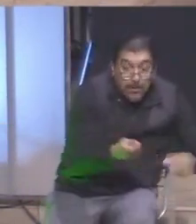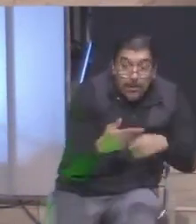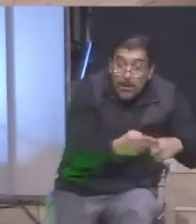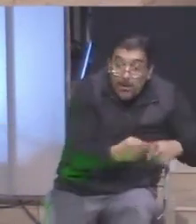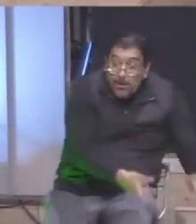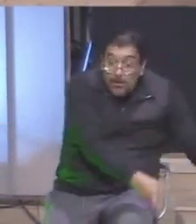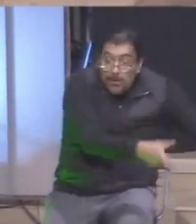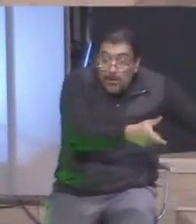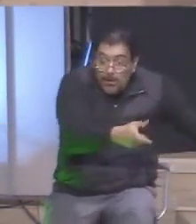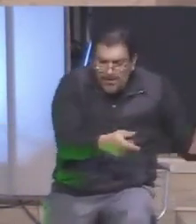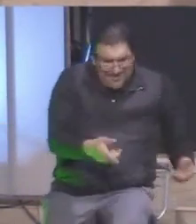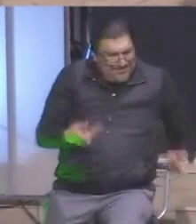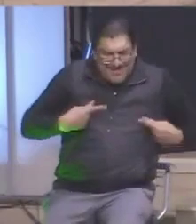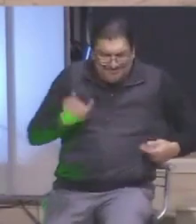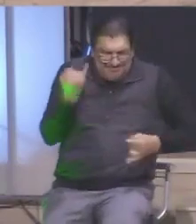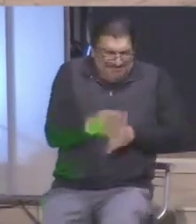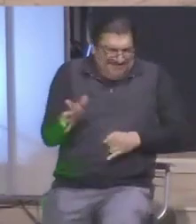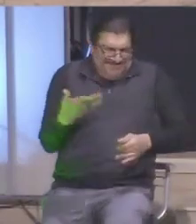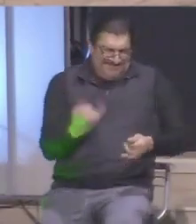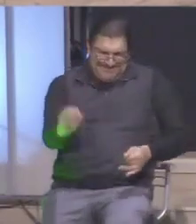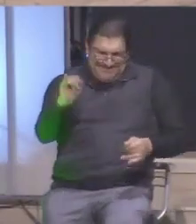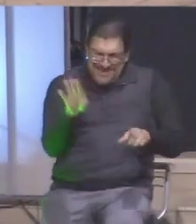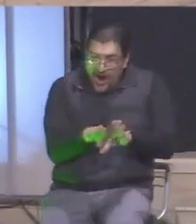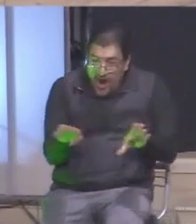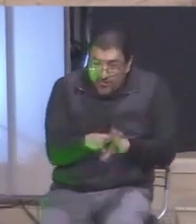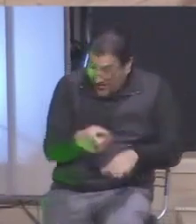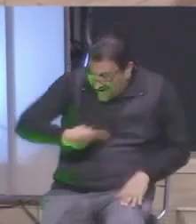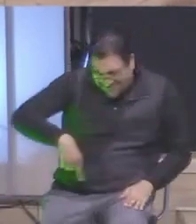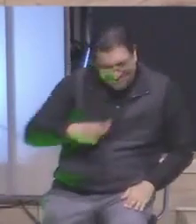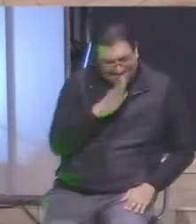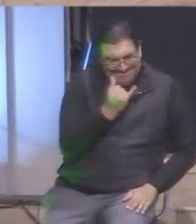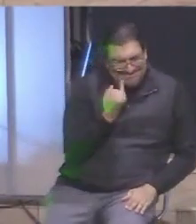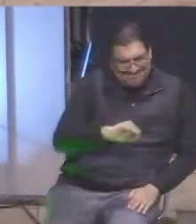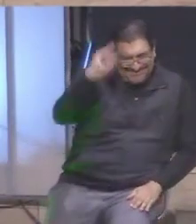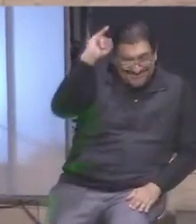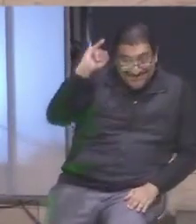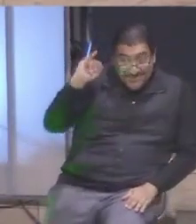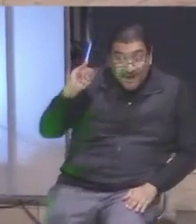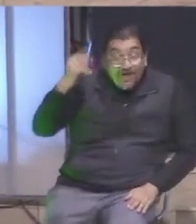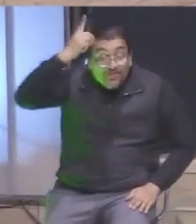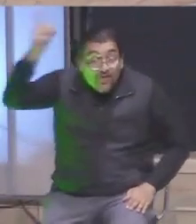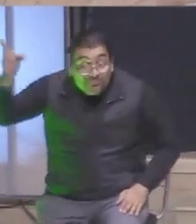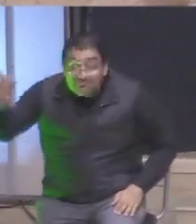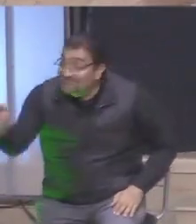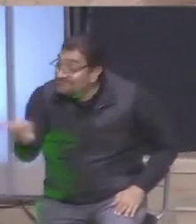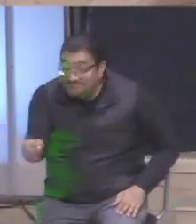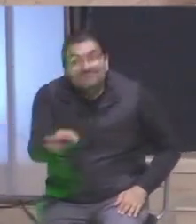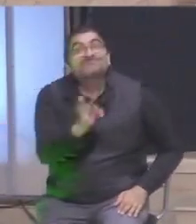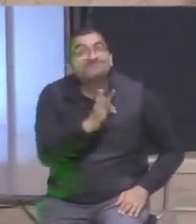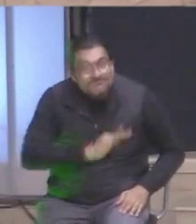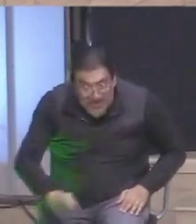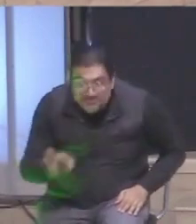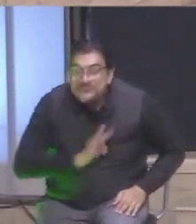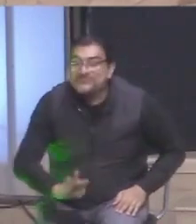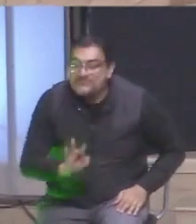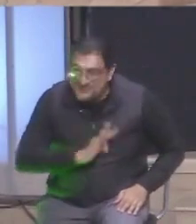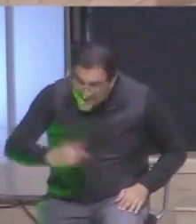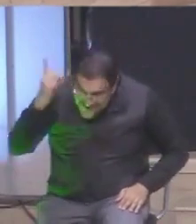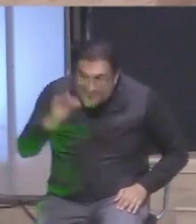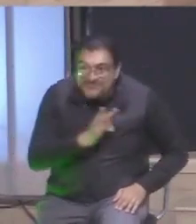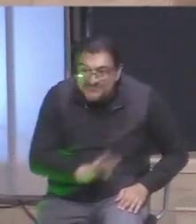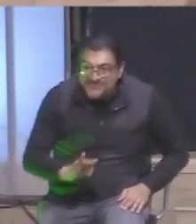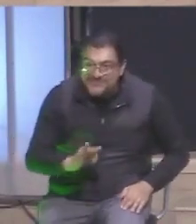pero es que lo que es imposible para el hombre es posible para